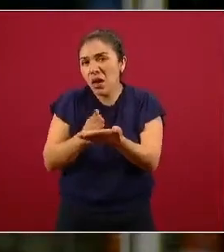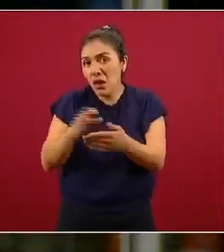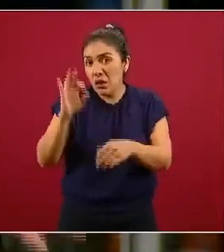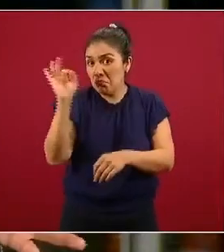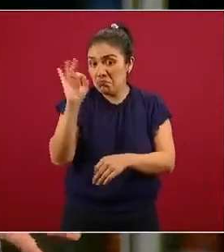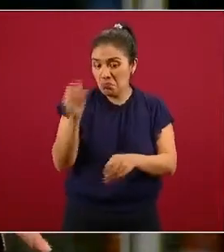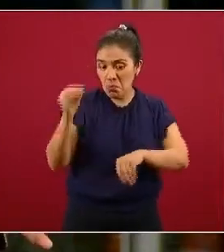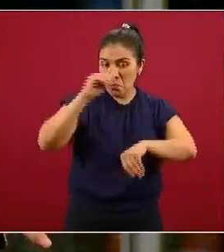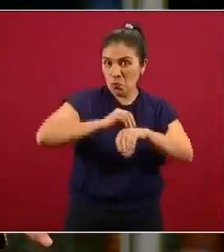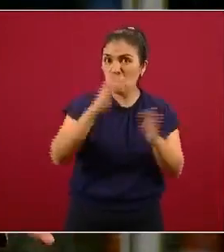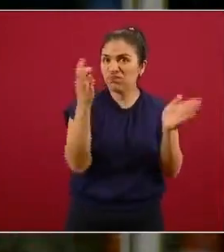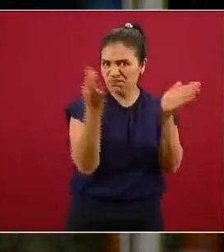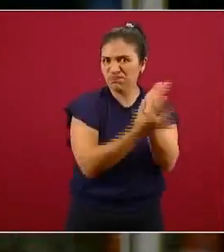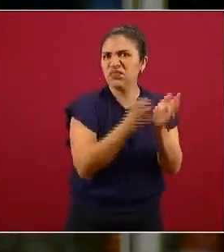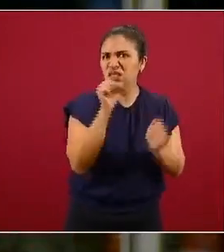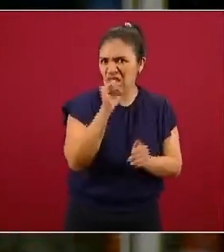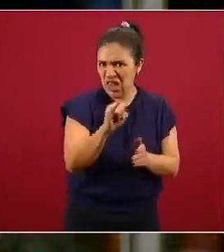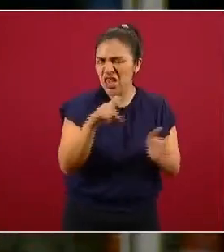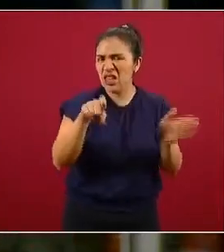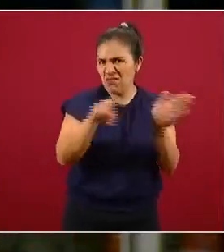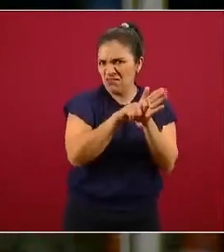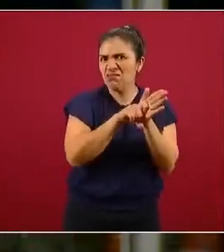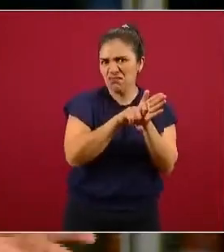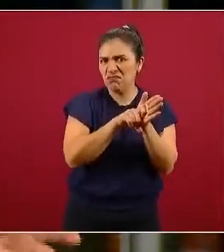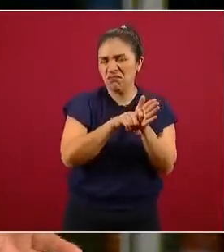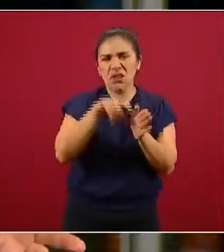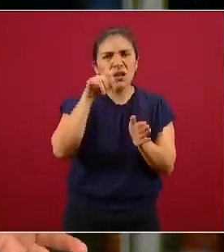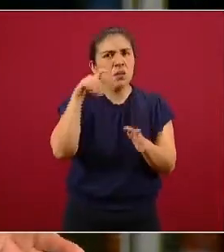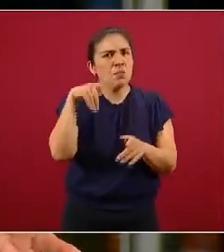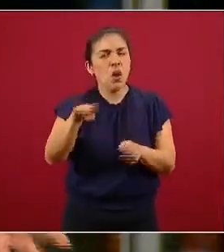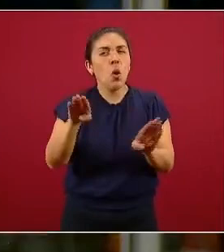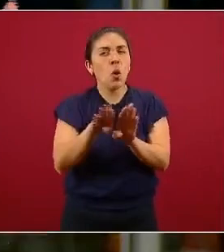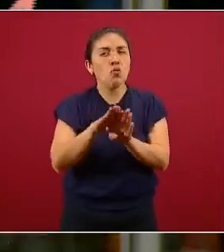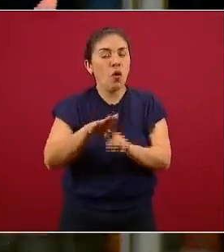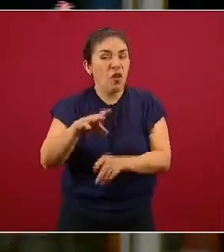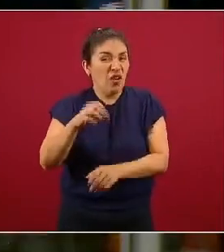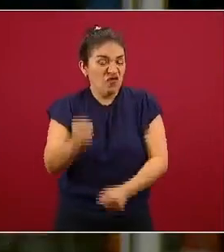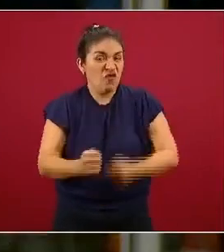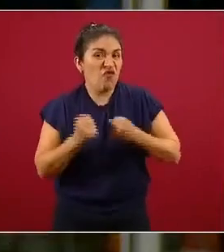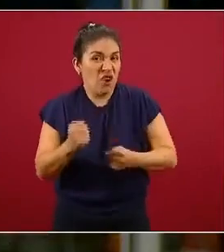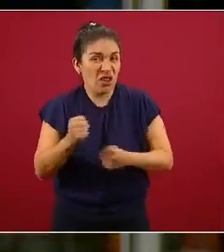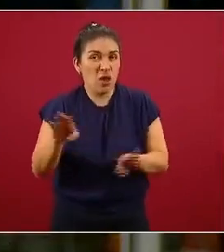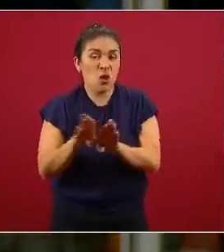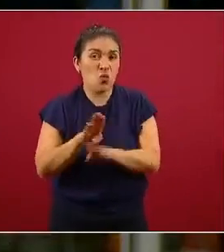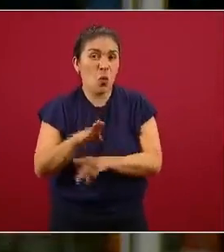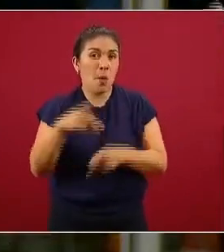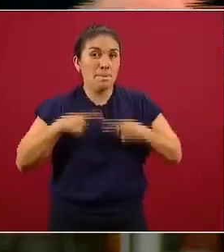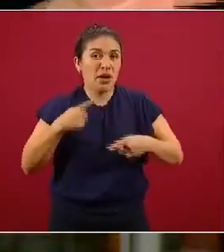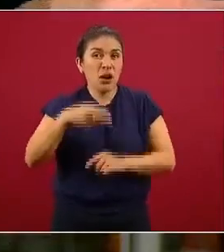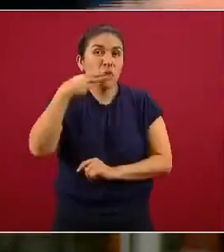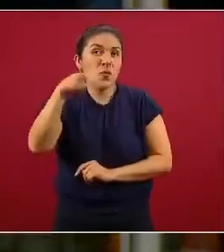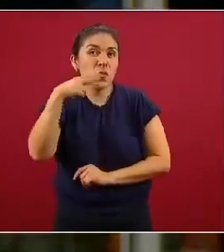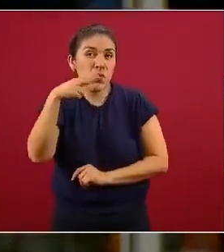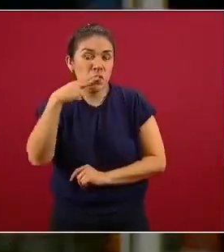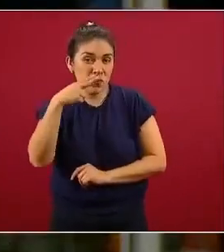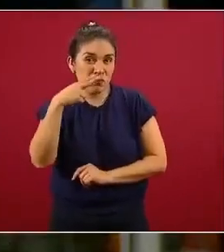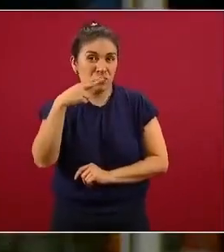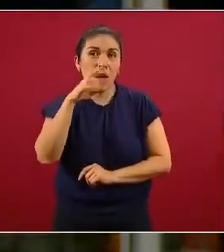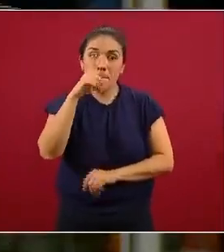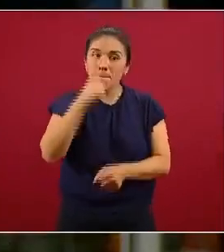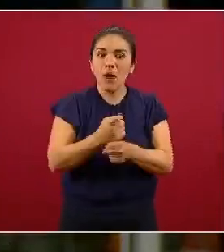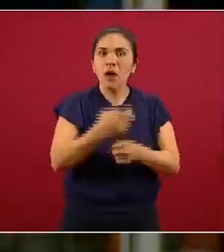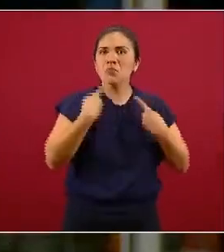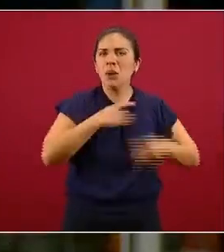sea tan no tan agresivo tan radical como el del tabaco porque mata más personas las enfermedades